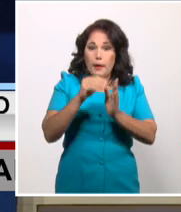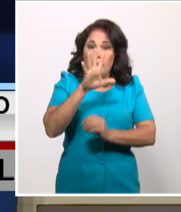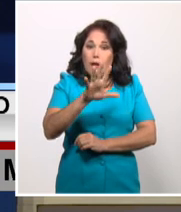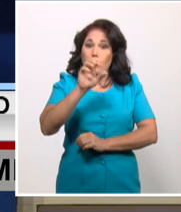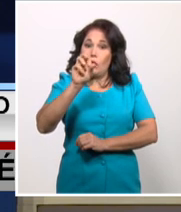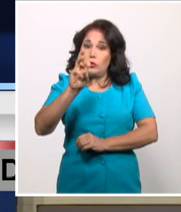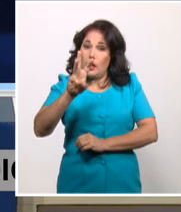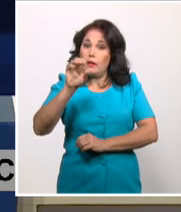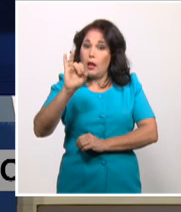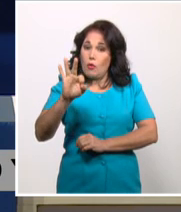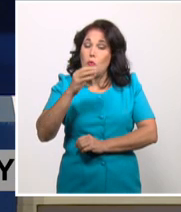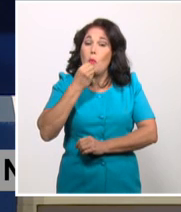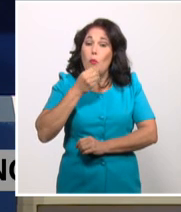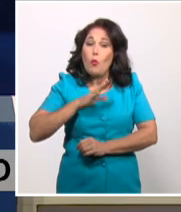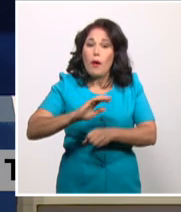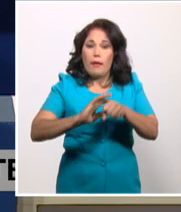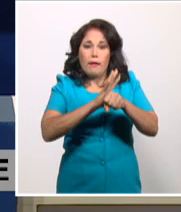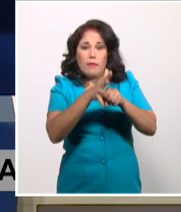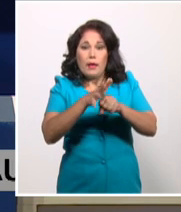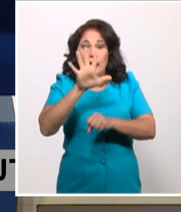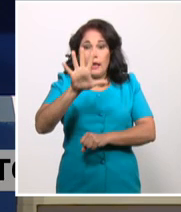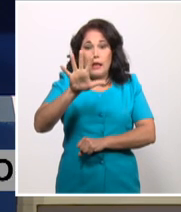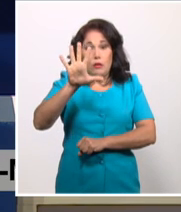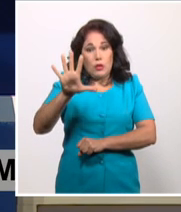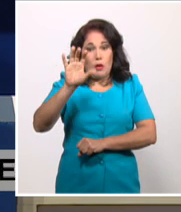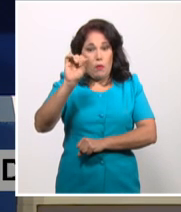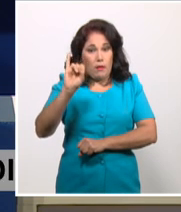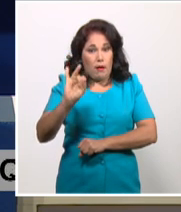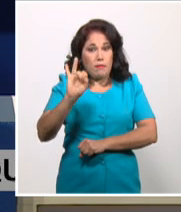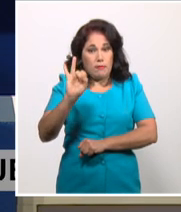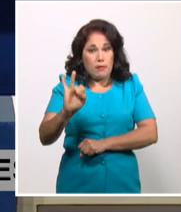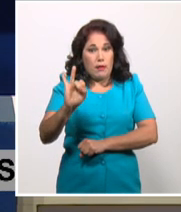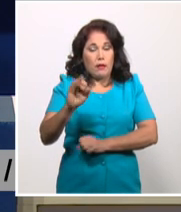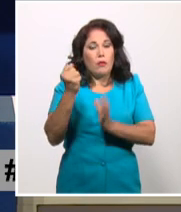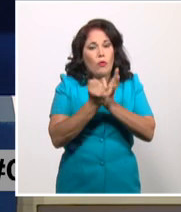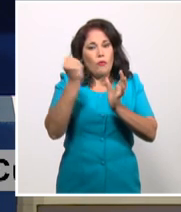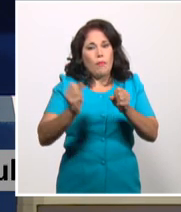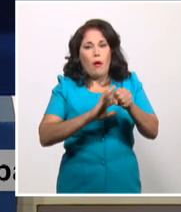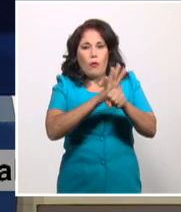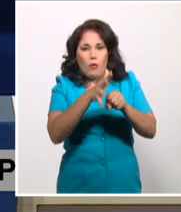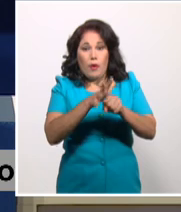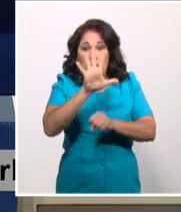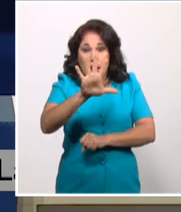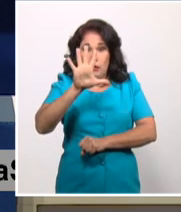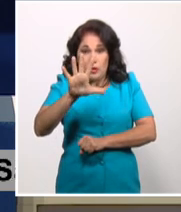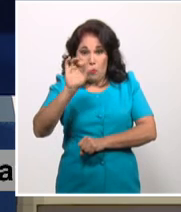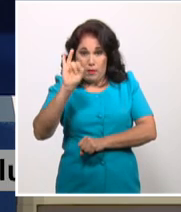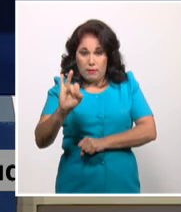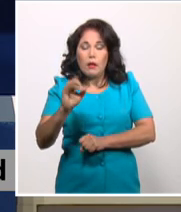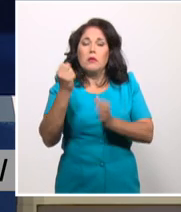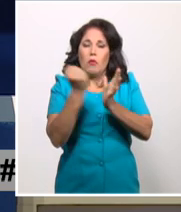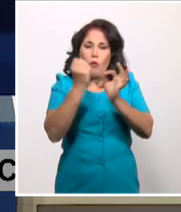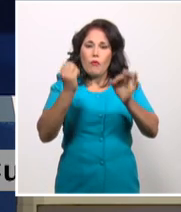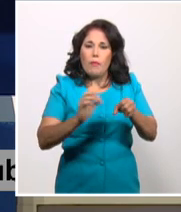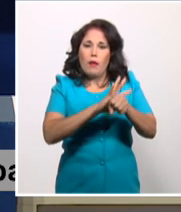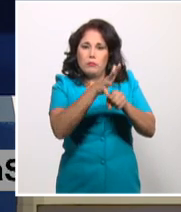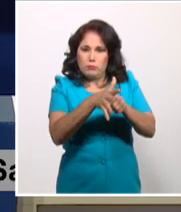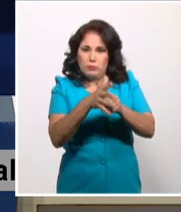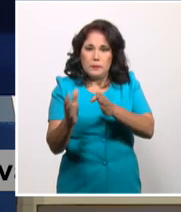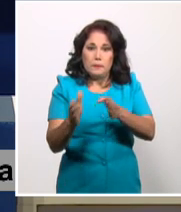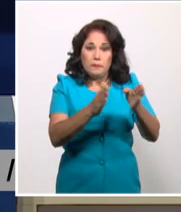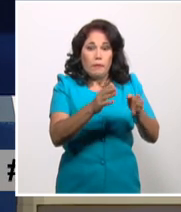1.538 sospechosos y 557 confirmados. Y en vigilancia en la